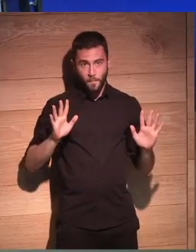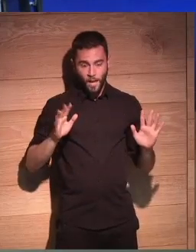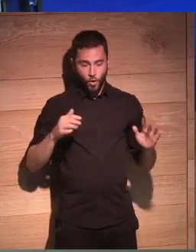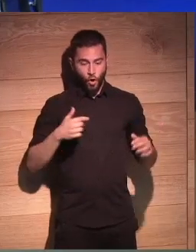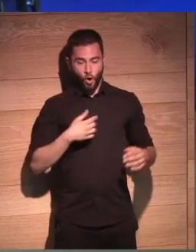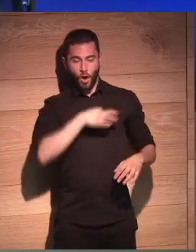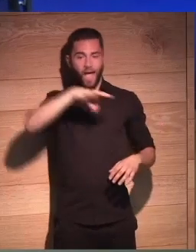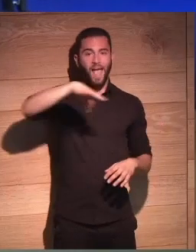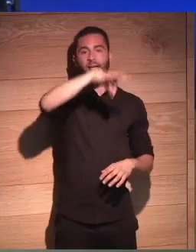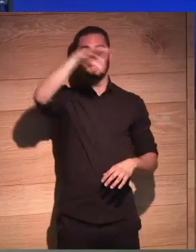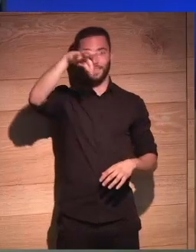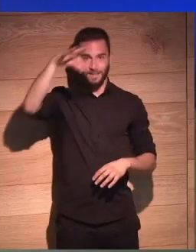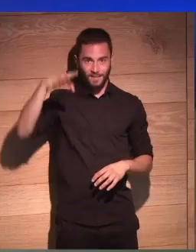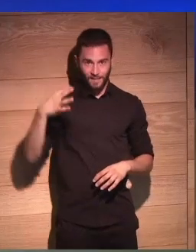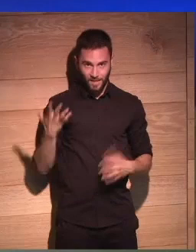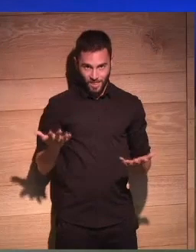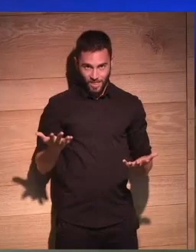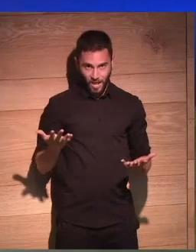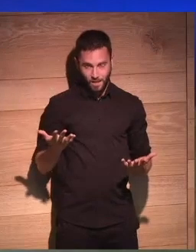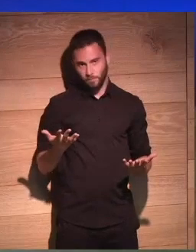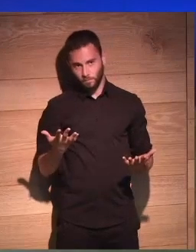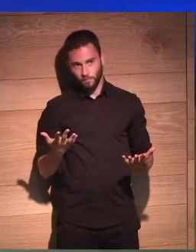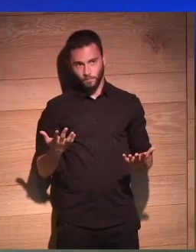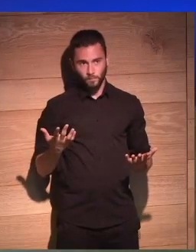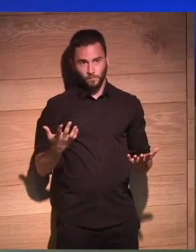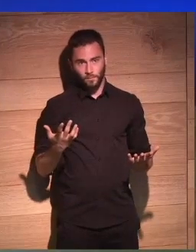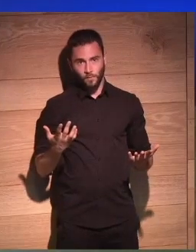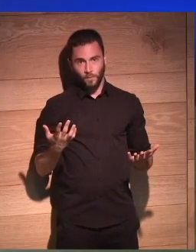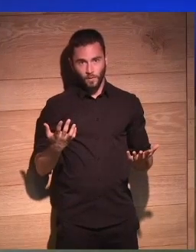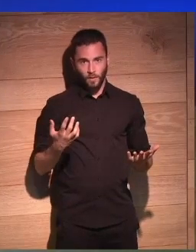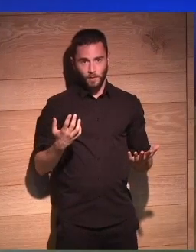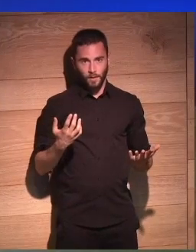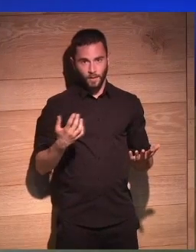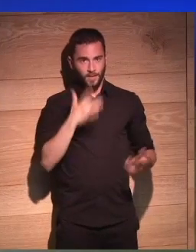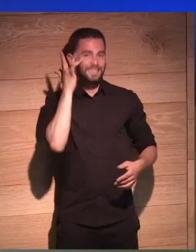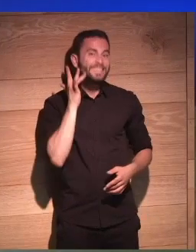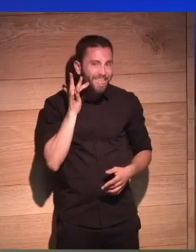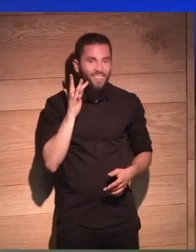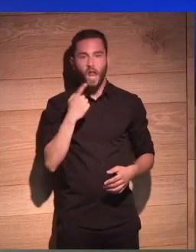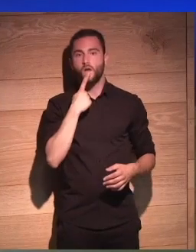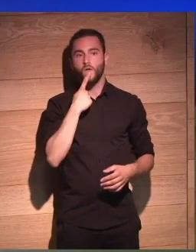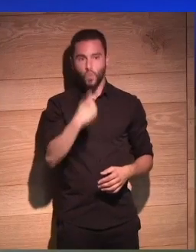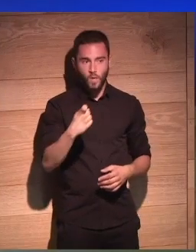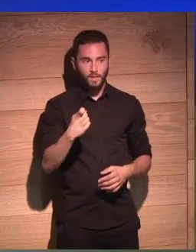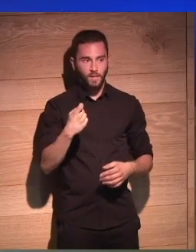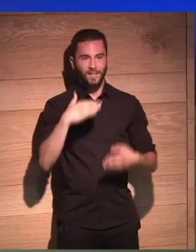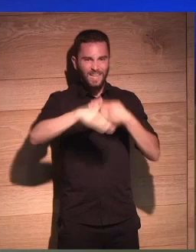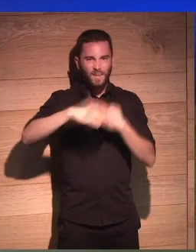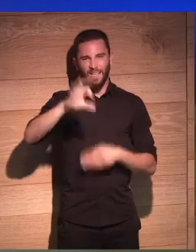existencialmente yo creo que nos va a costar mucho, ¿no? Ese optimismo vital sin límites de Silicon